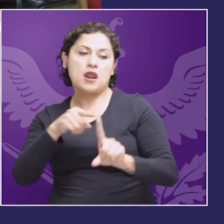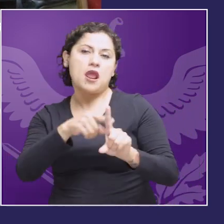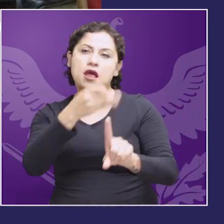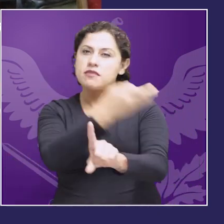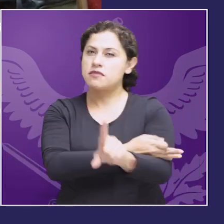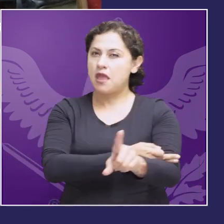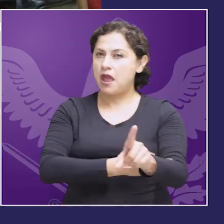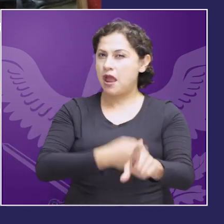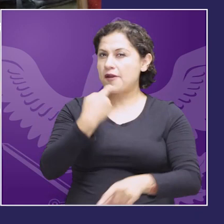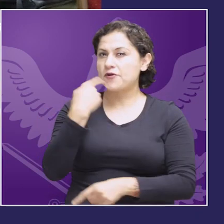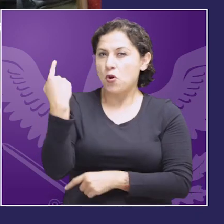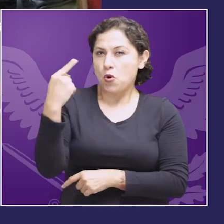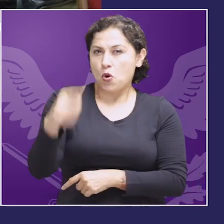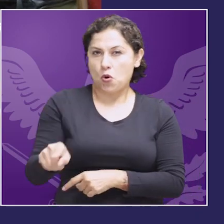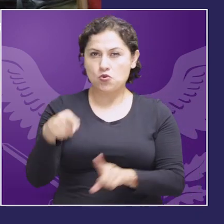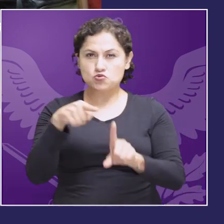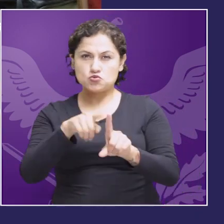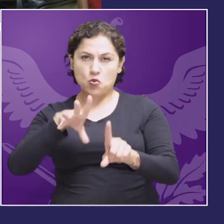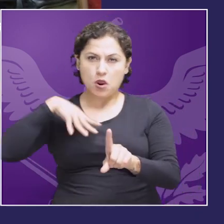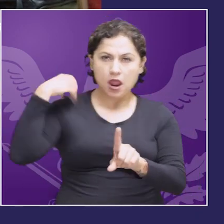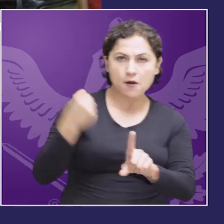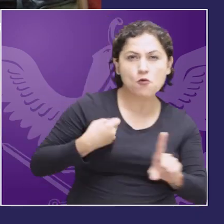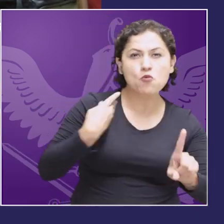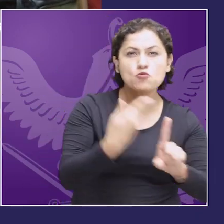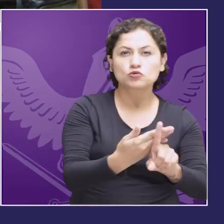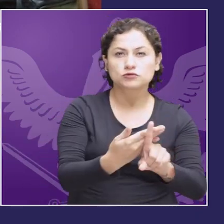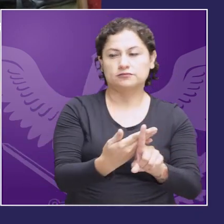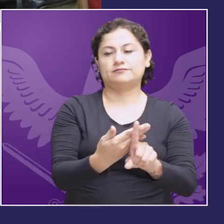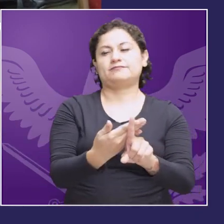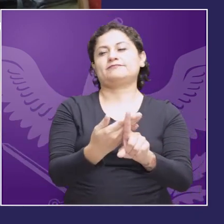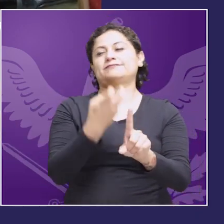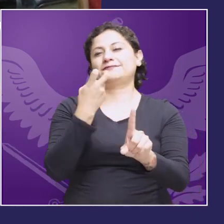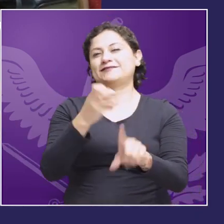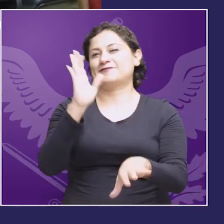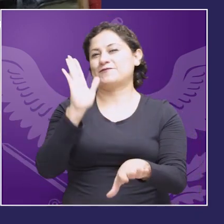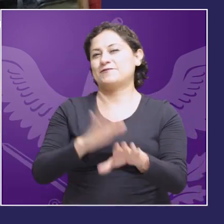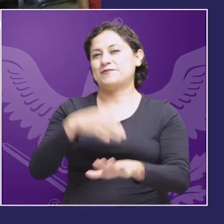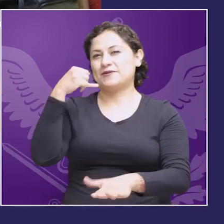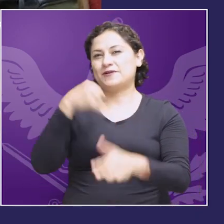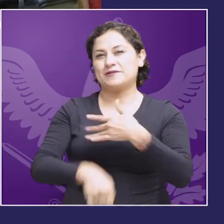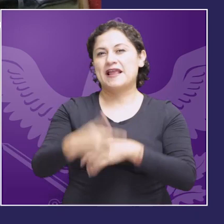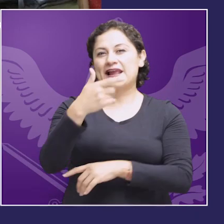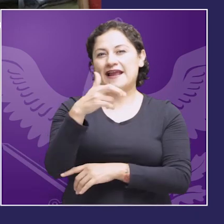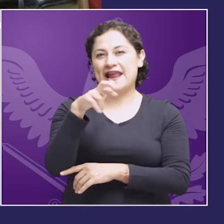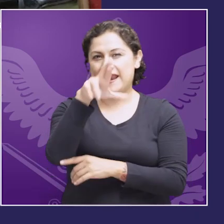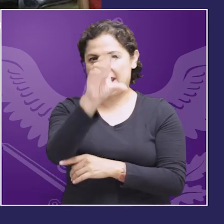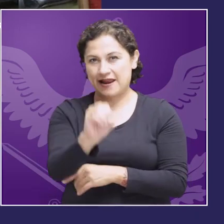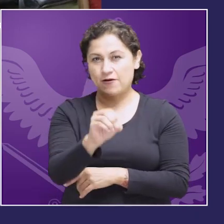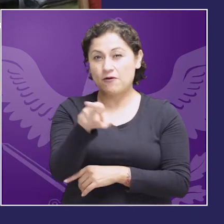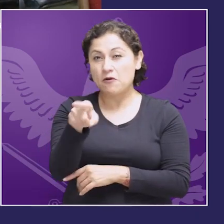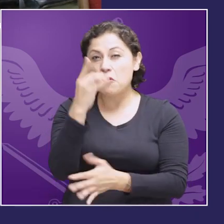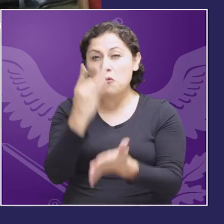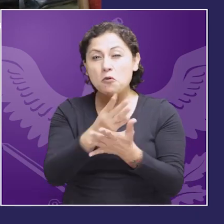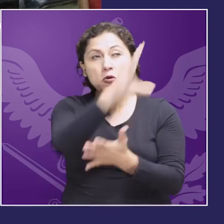esos copiar y pegar, ¿no? Entonces, ¿cómo pensaron el desafío en las capacitaciones o